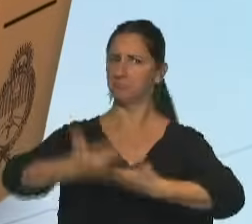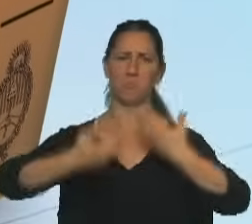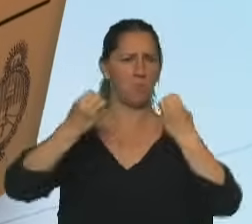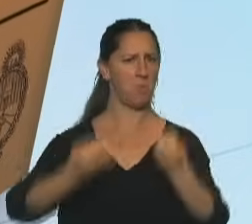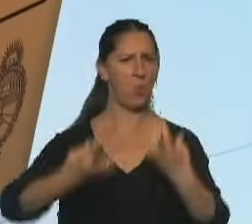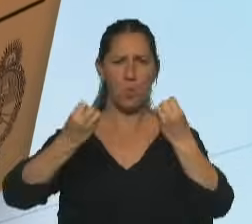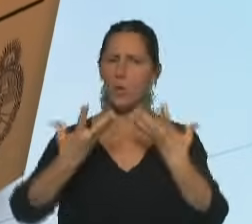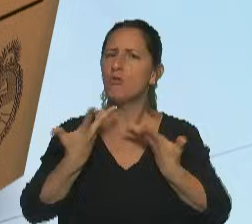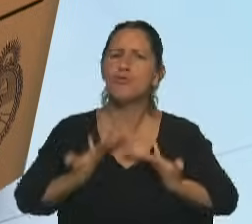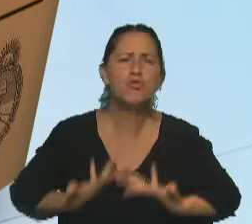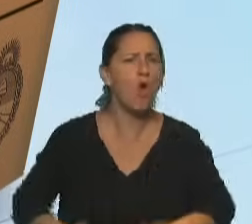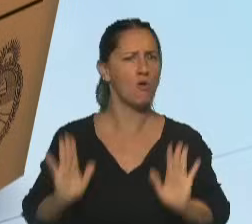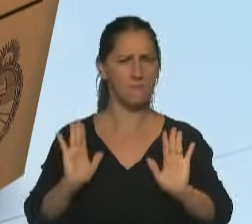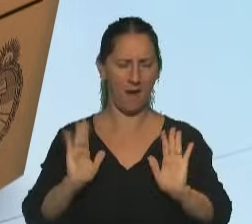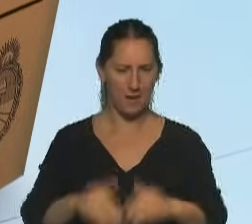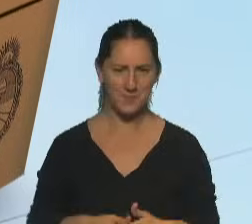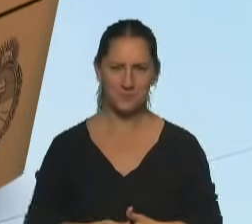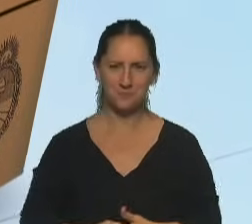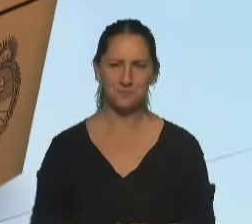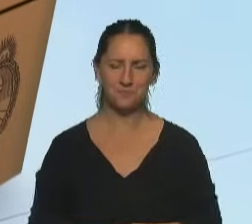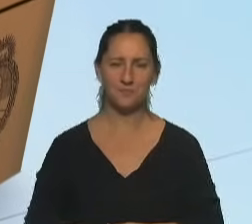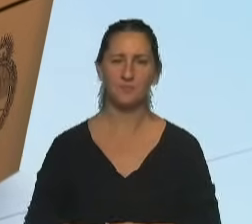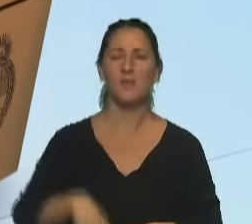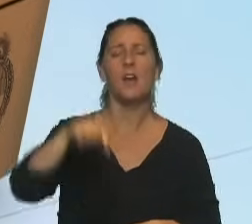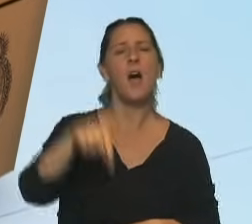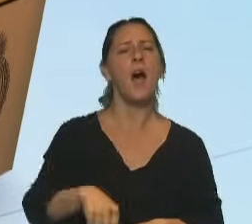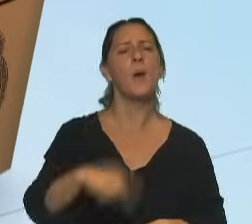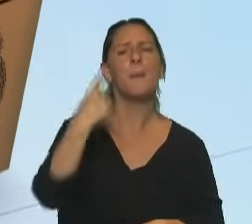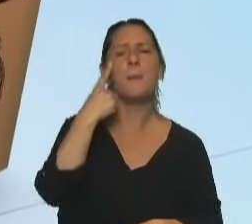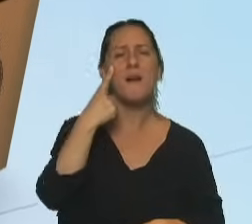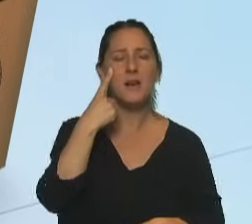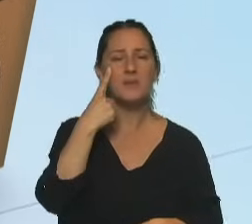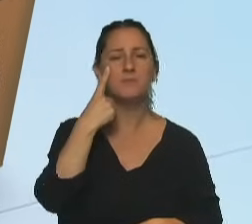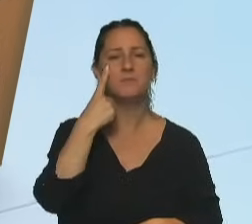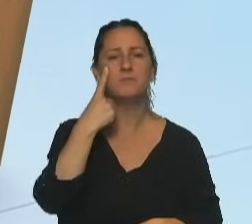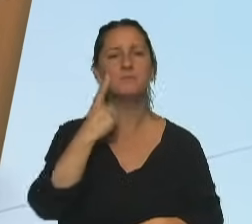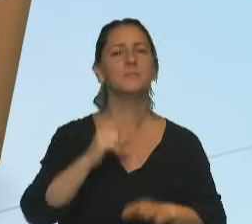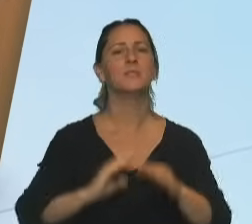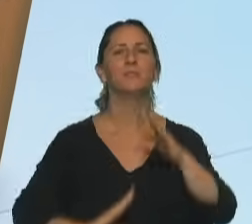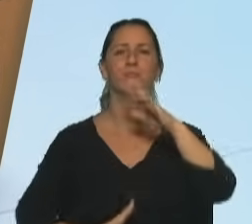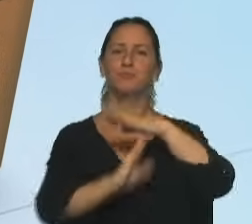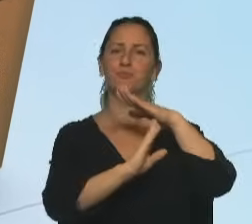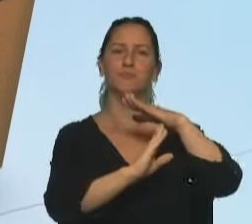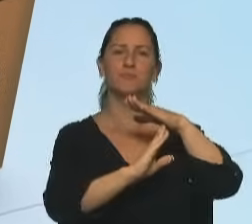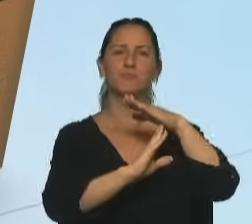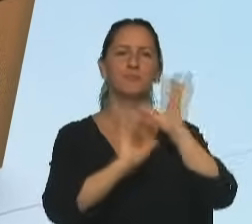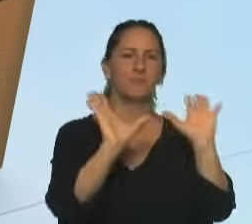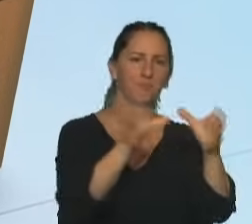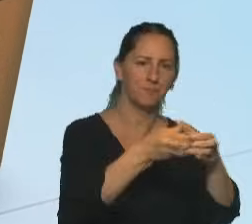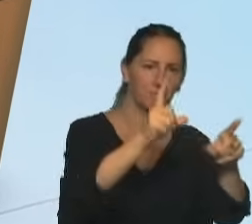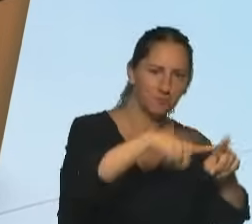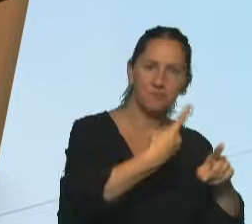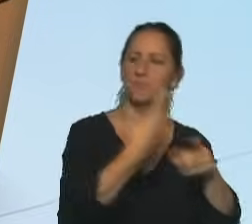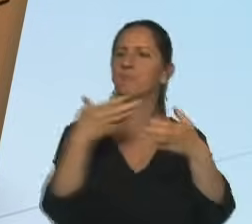desarrolló con la normalidad prevista. Vamos a ver qué pasa en cada uno de los centros de los partidos que están en